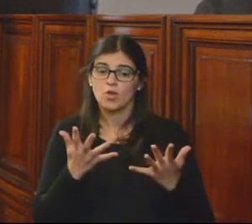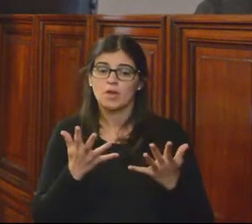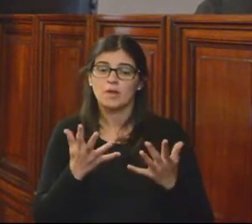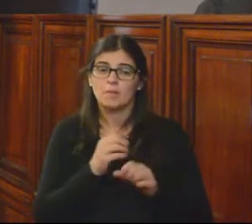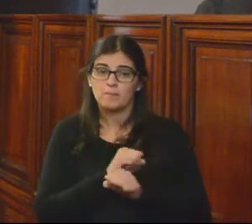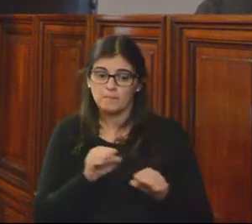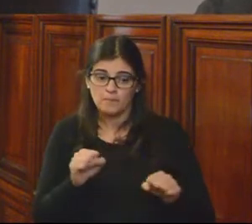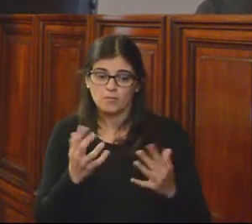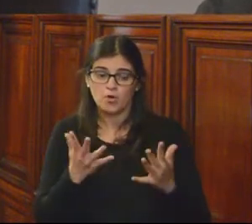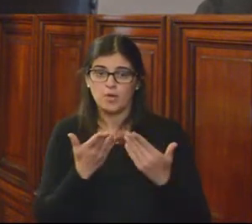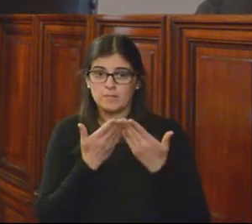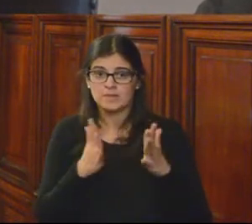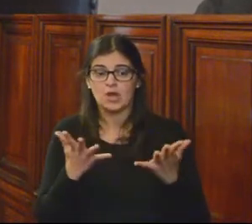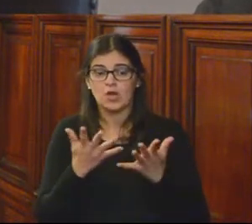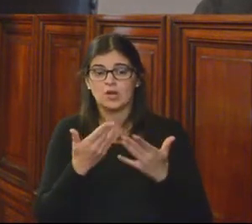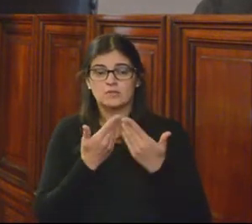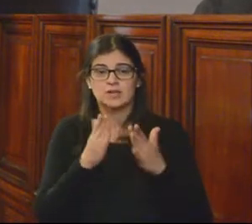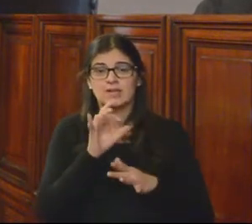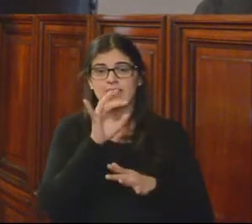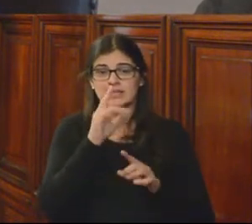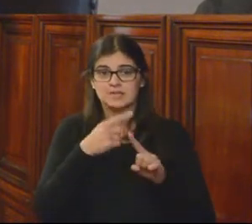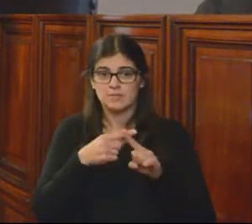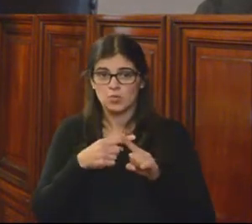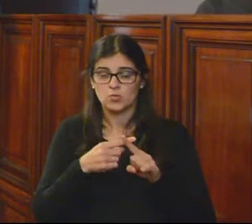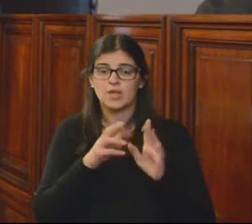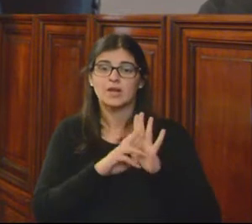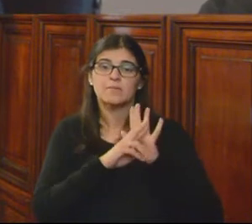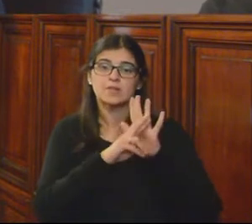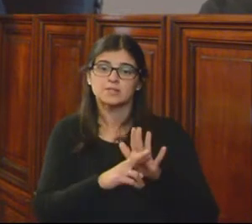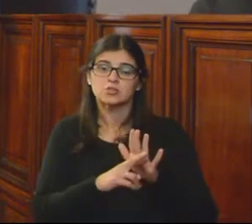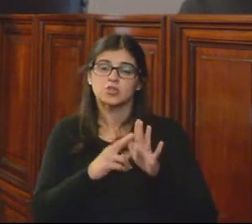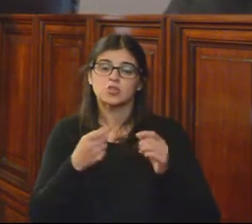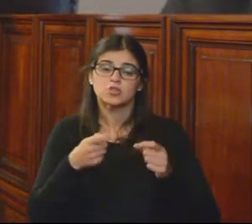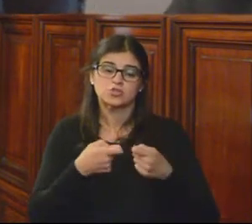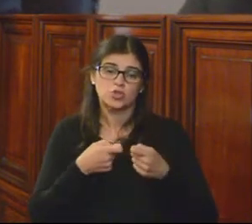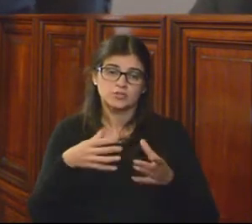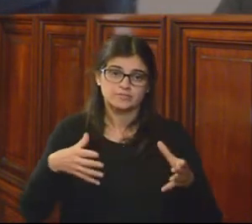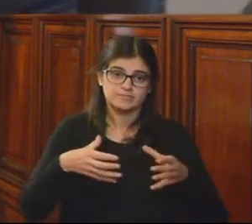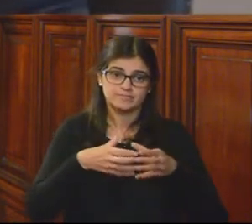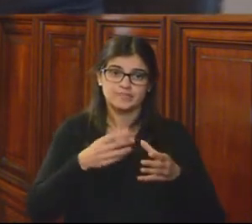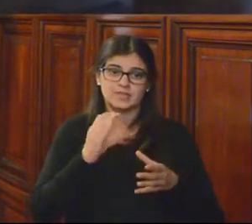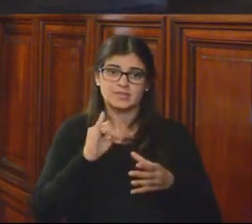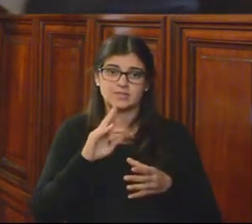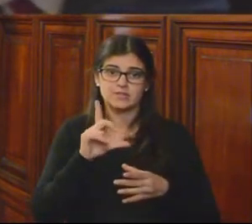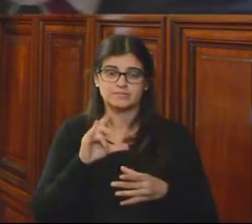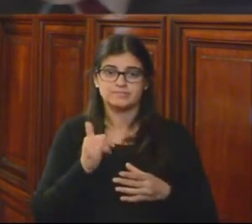de iniciar. Doy la palabra hasta por 15 minutos a las representaciones de la sociedad civil.